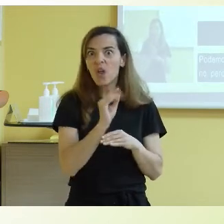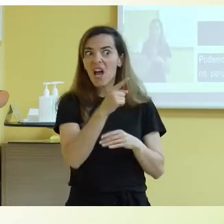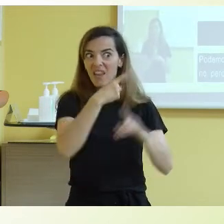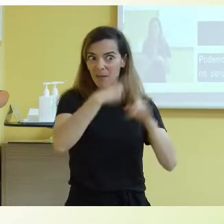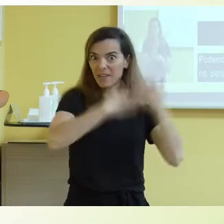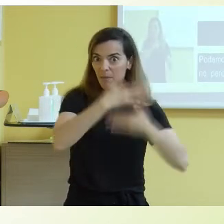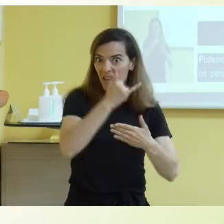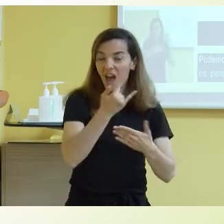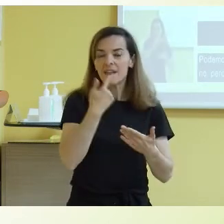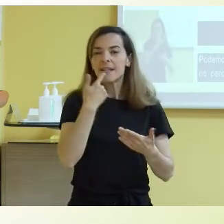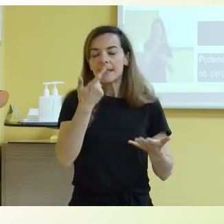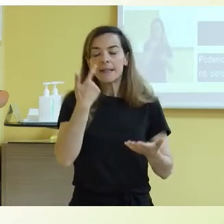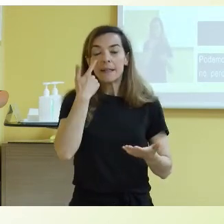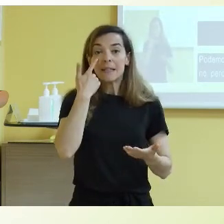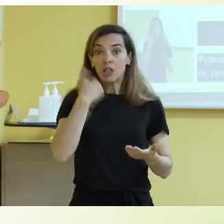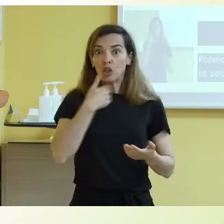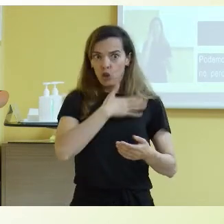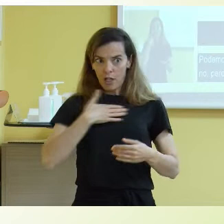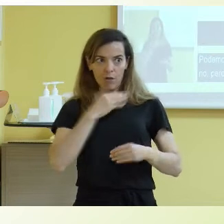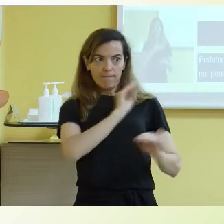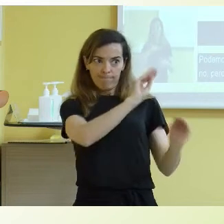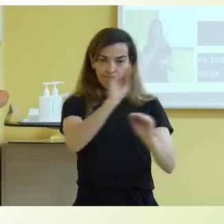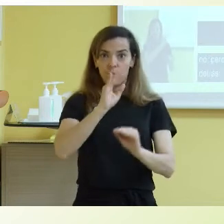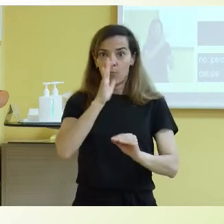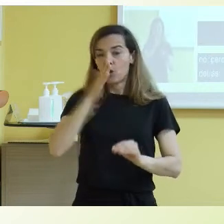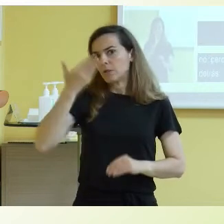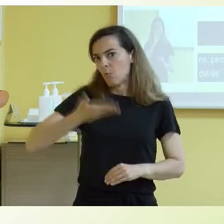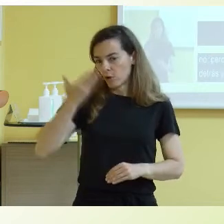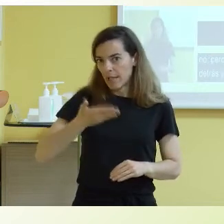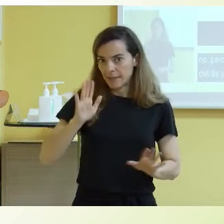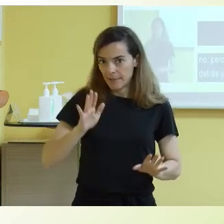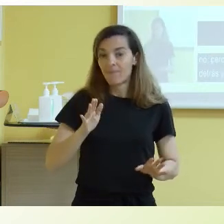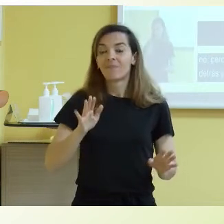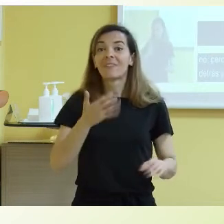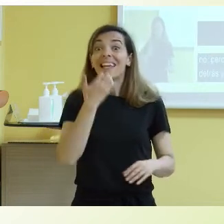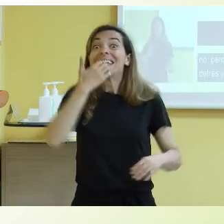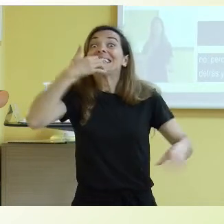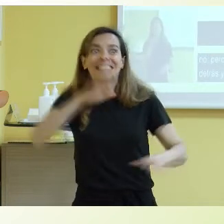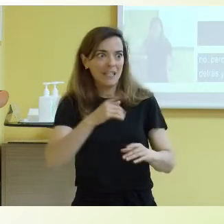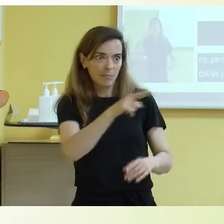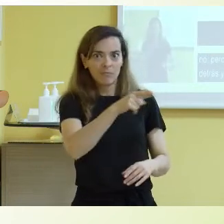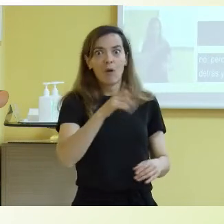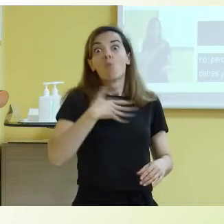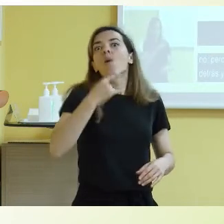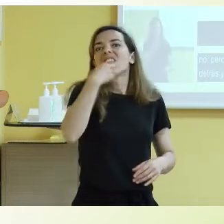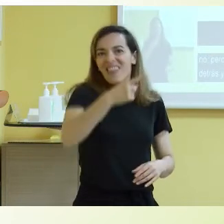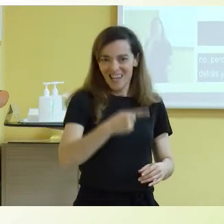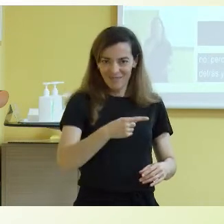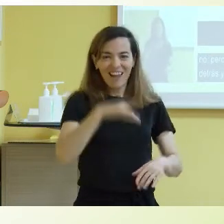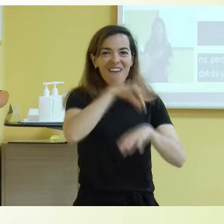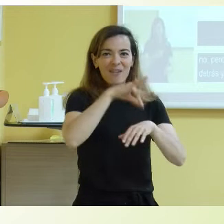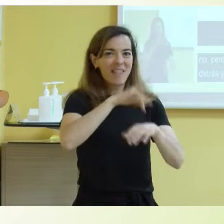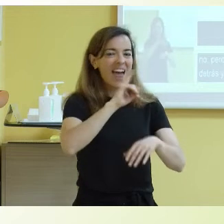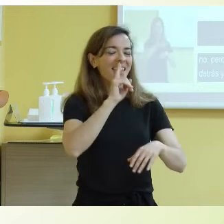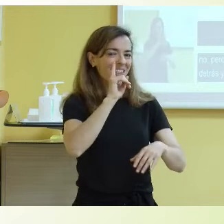discapacidad. Bueno, os lo quiero plantear porque es importante, pero eso es en el caso de que pueda decir que tiene un gen que se llama VPS13D o una enfermedad que se asocia a ese